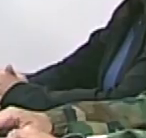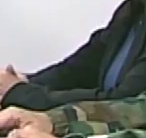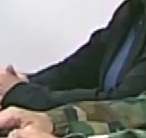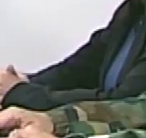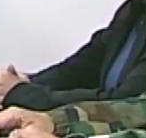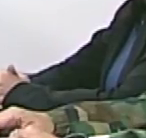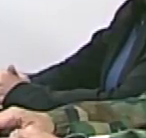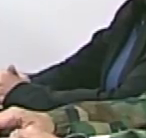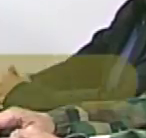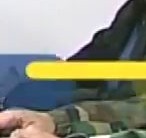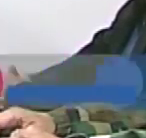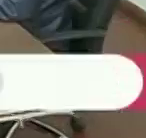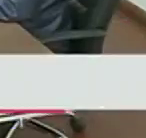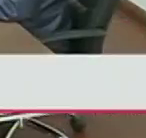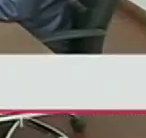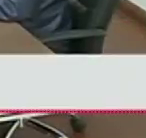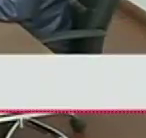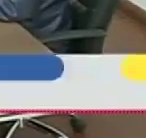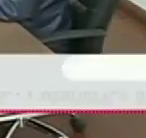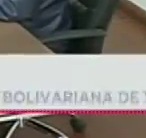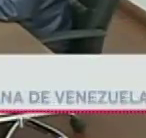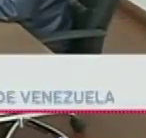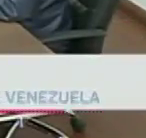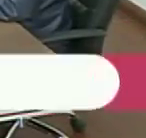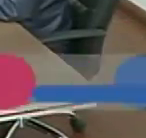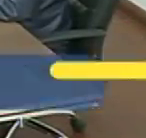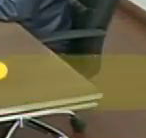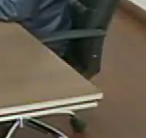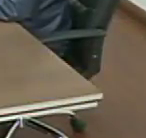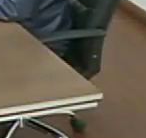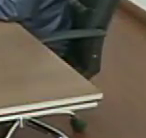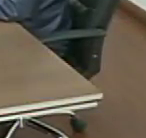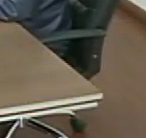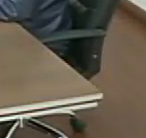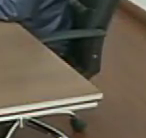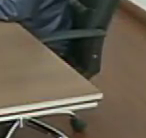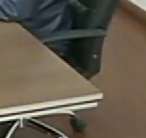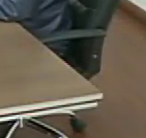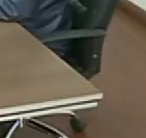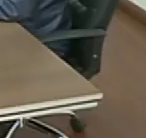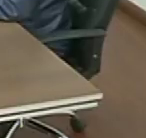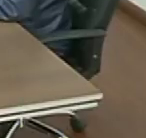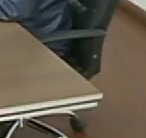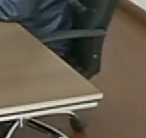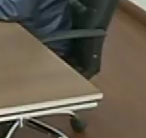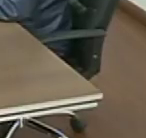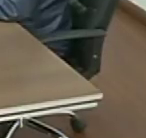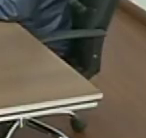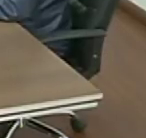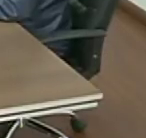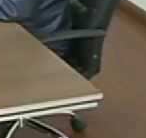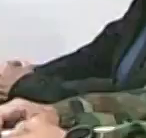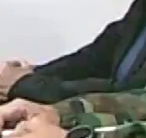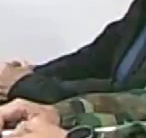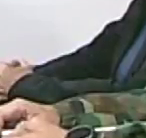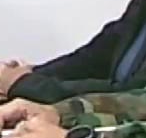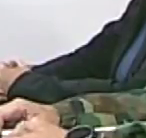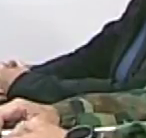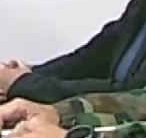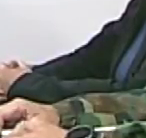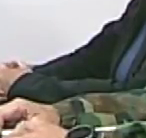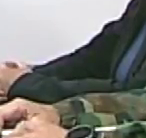vicepresidente ejecutivo, Tarek El Aissami, el comandante estratégico operacional de la Fuerza Armada Nacional